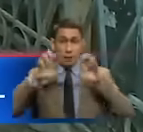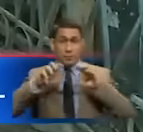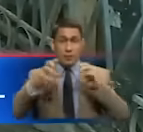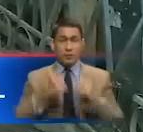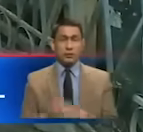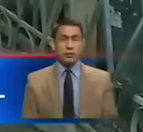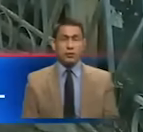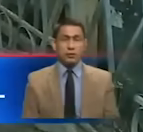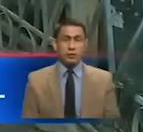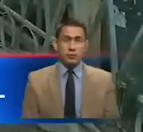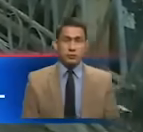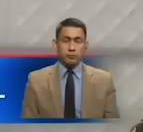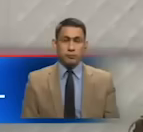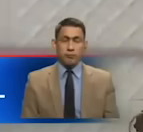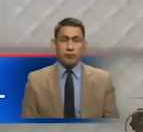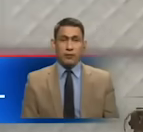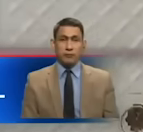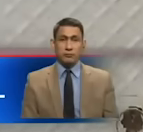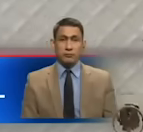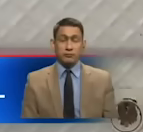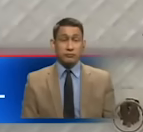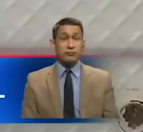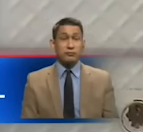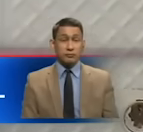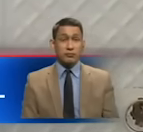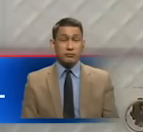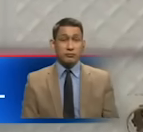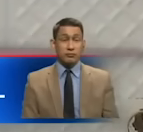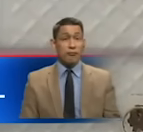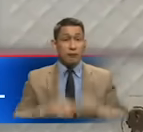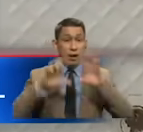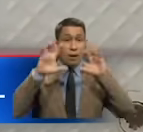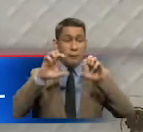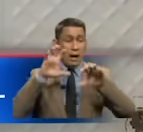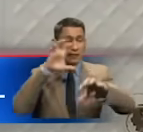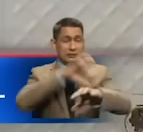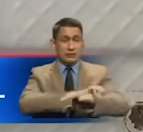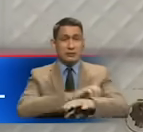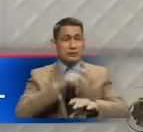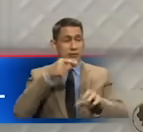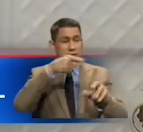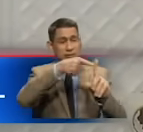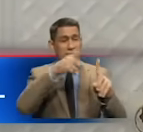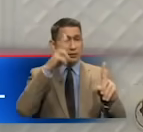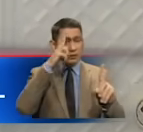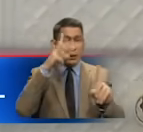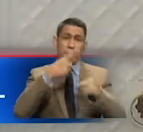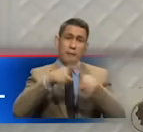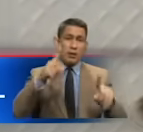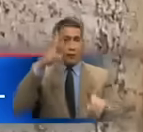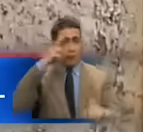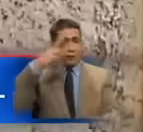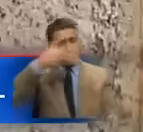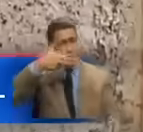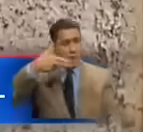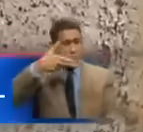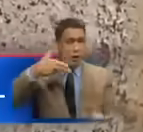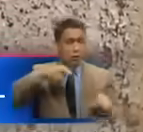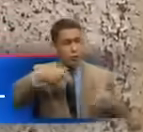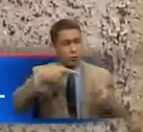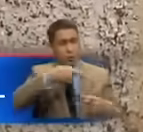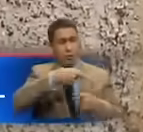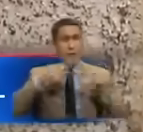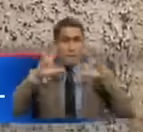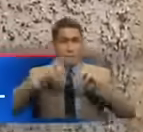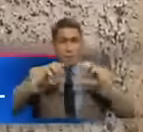cogió y trató de como sobreatacar a los delincuentes que querían disparar a él. Y el perro recibió también dos balas.